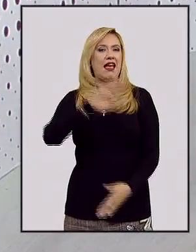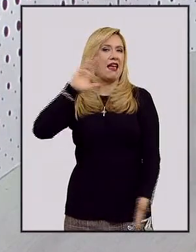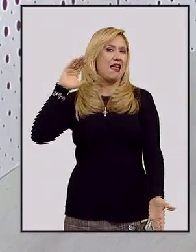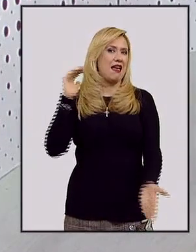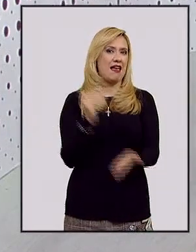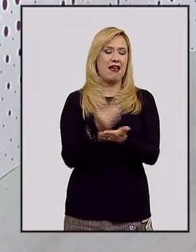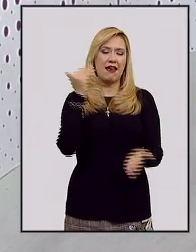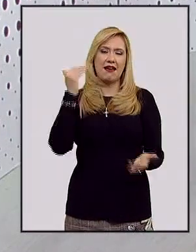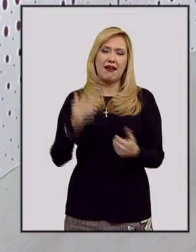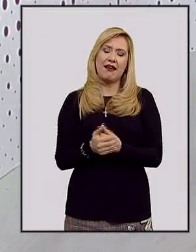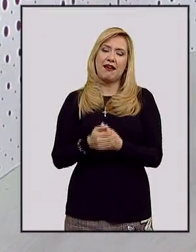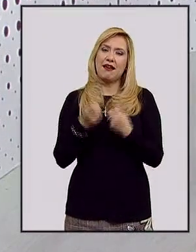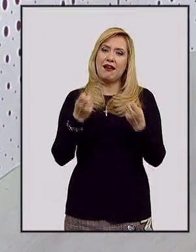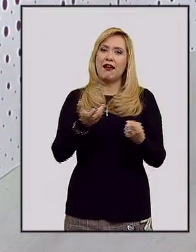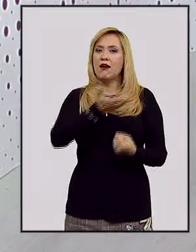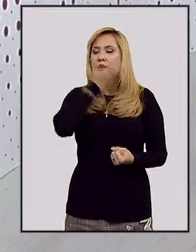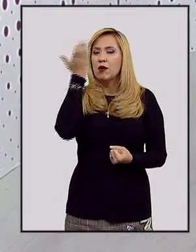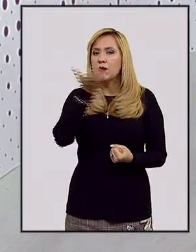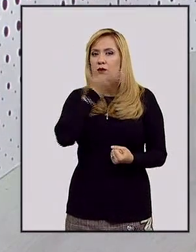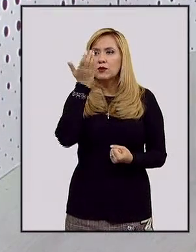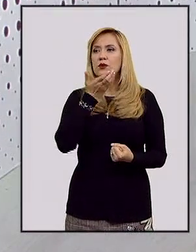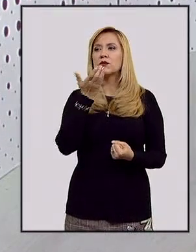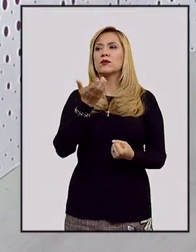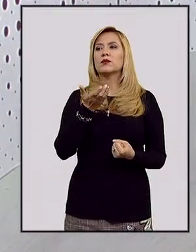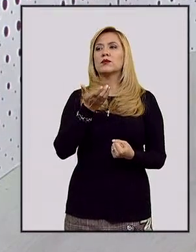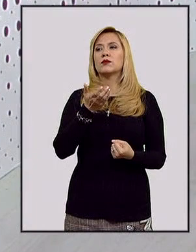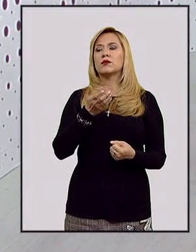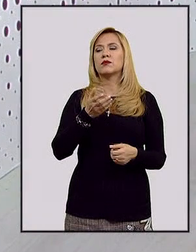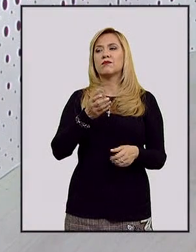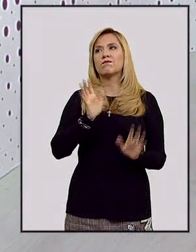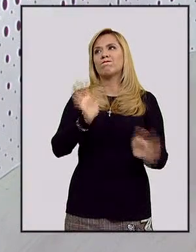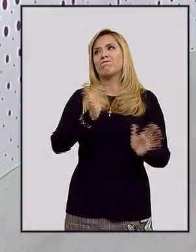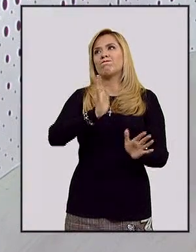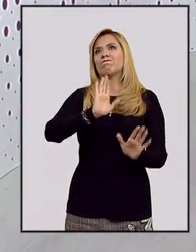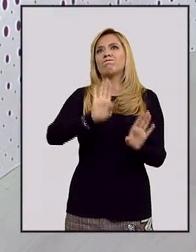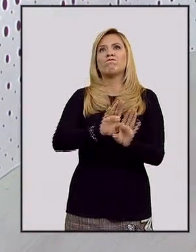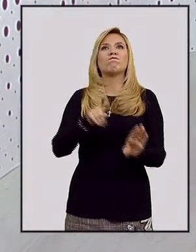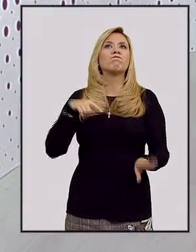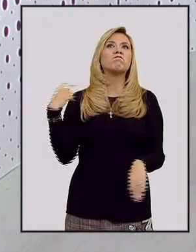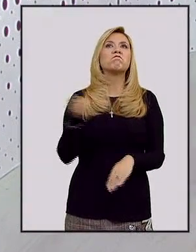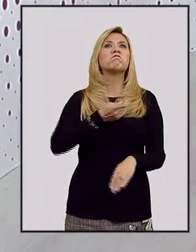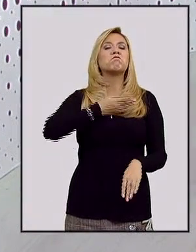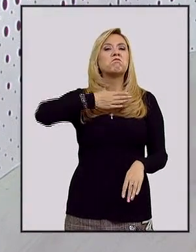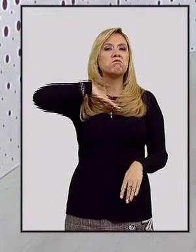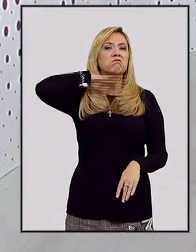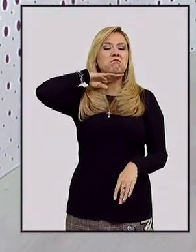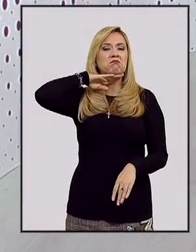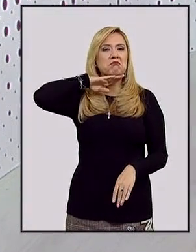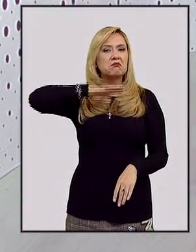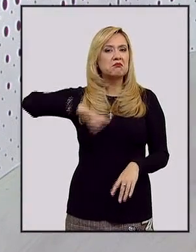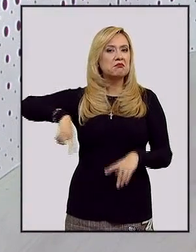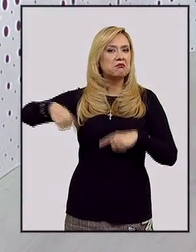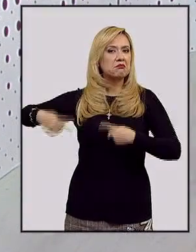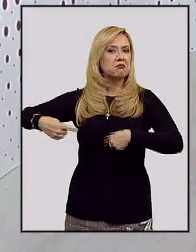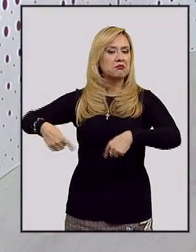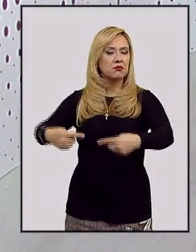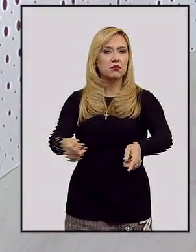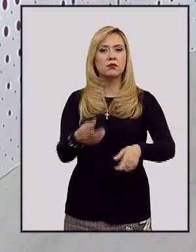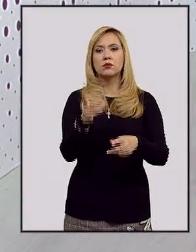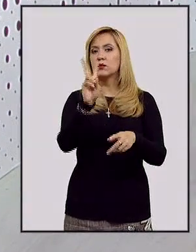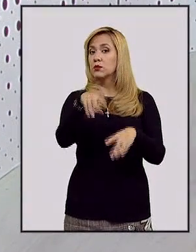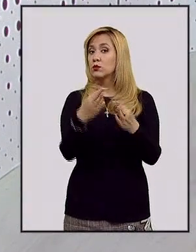con esta práctica que, insisto, ha sido muy normalizada. Y yo creo fundamental,